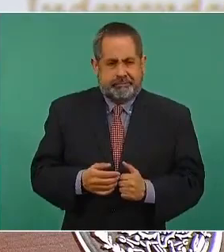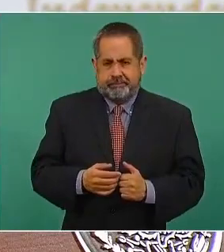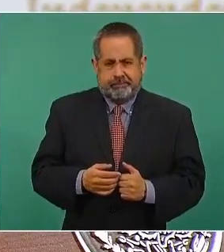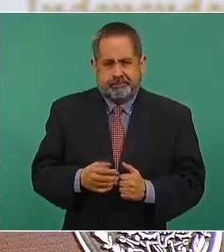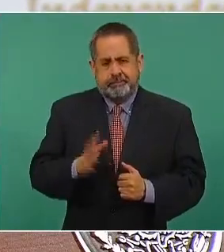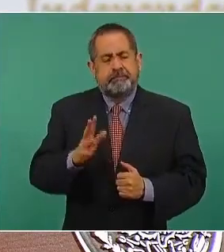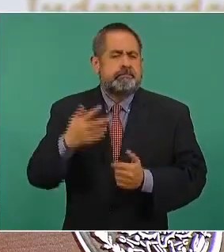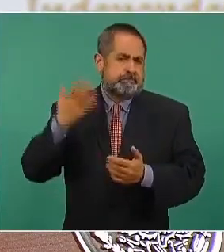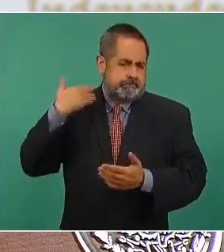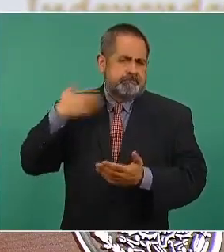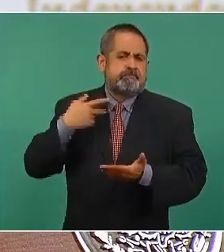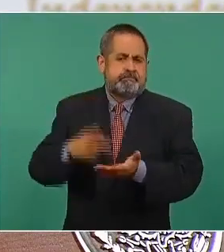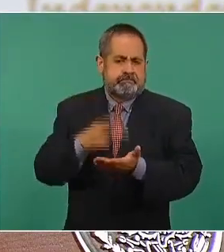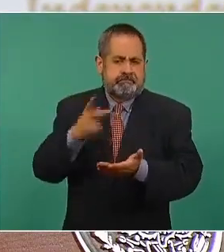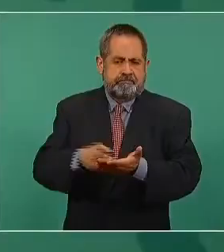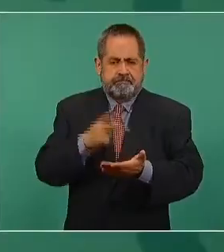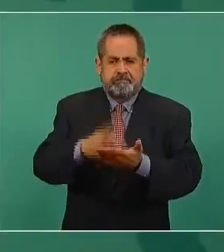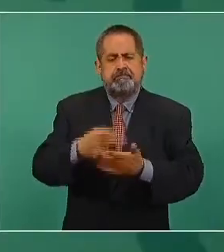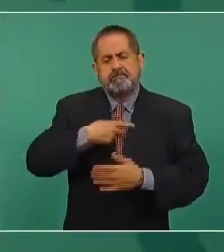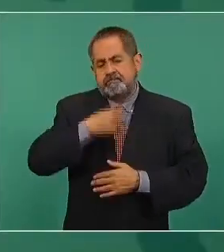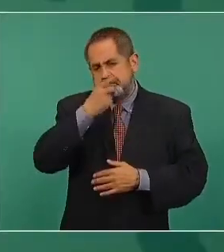ya lo he dicho en otras ocasiones,